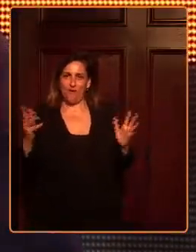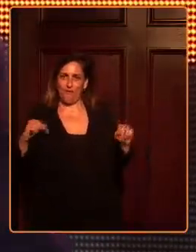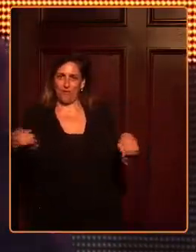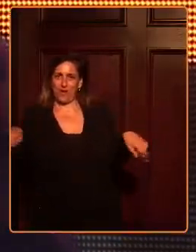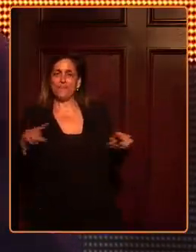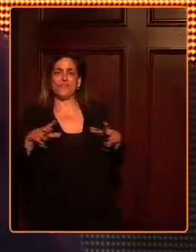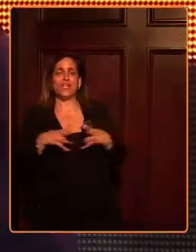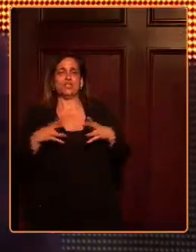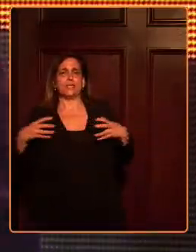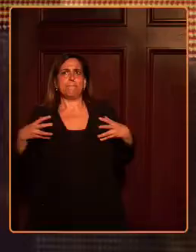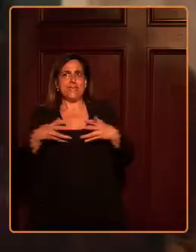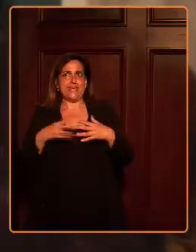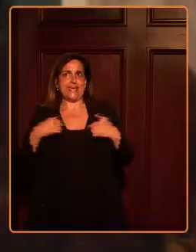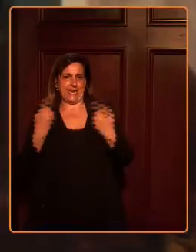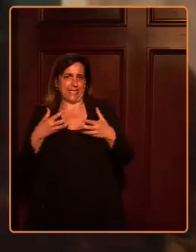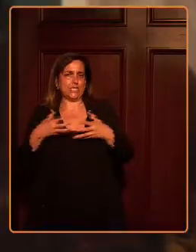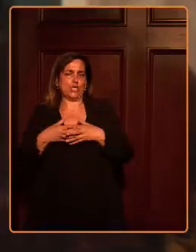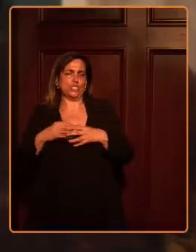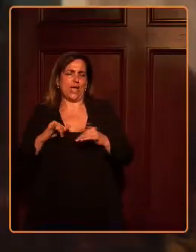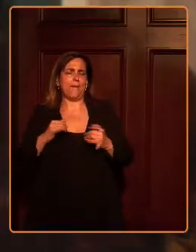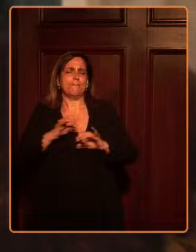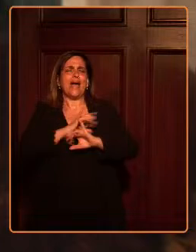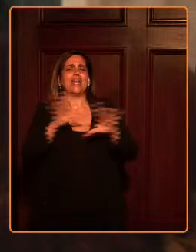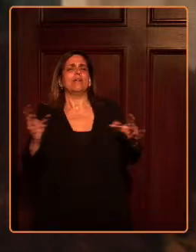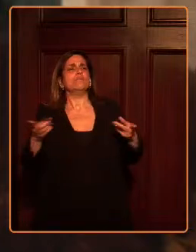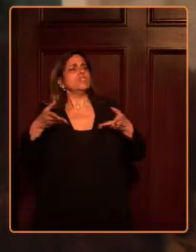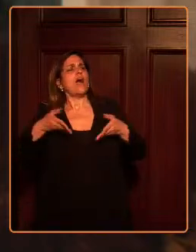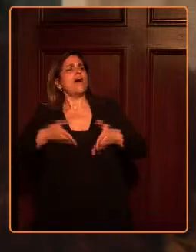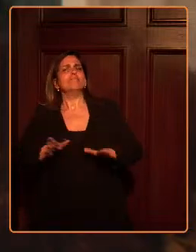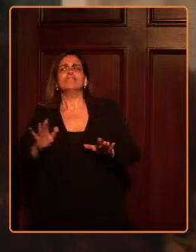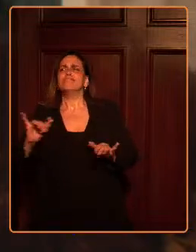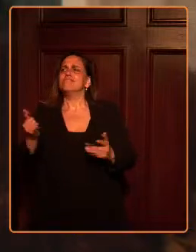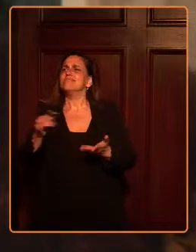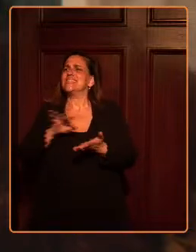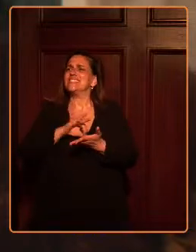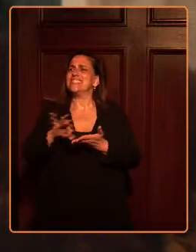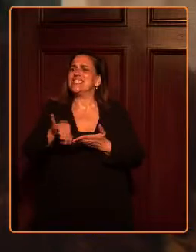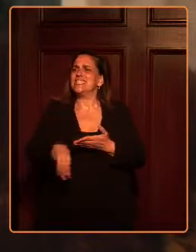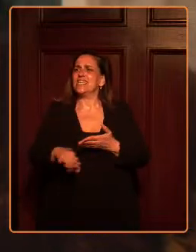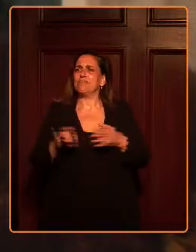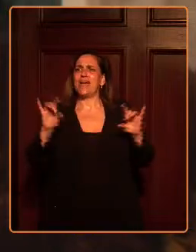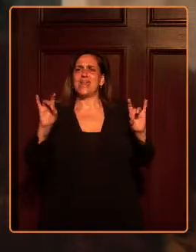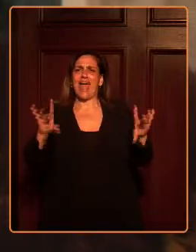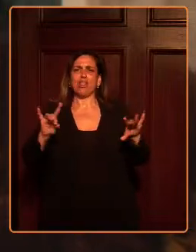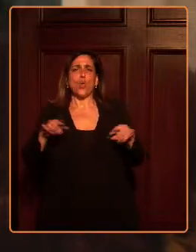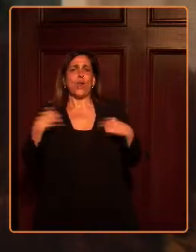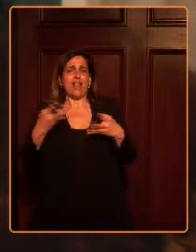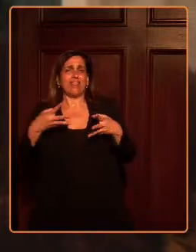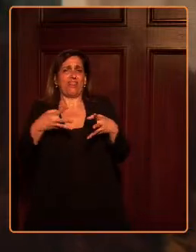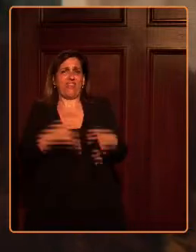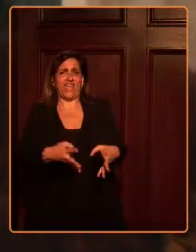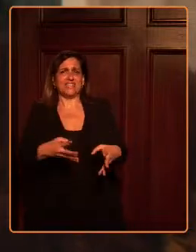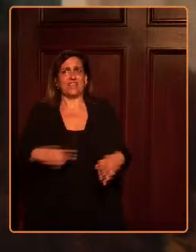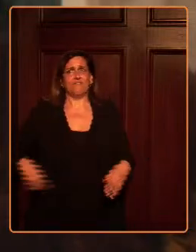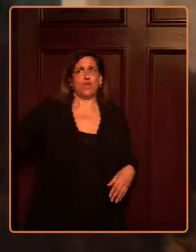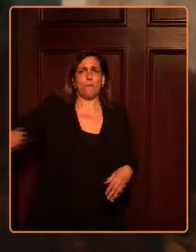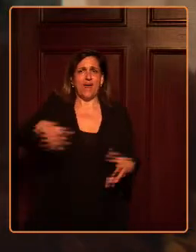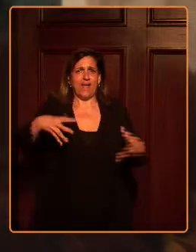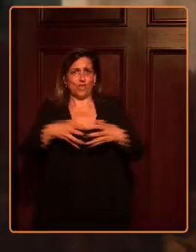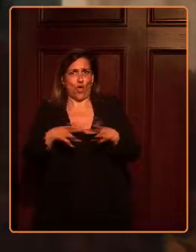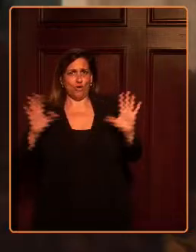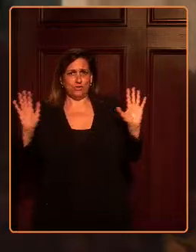Mi generación lo tiene más claro, pero la gente que ya nació bajo este sistema es un desafío, sobre todo para los usos